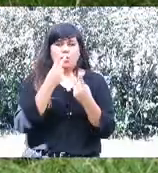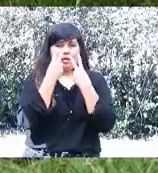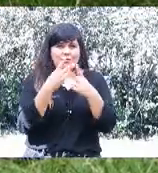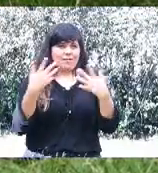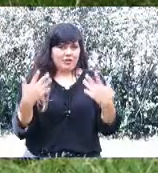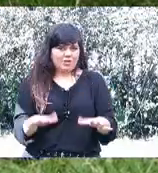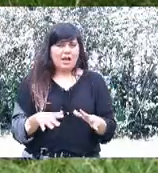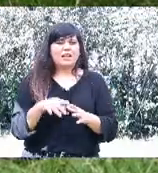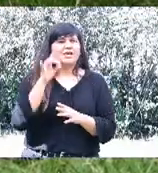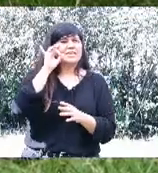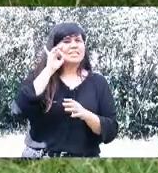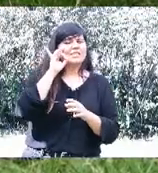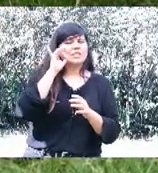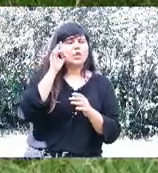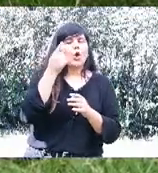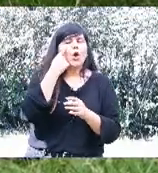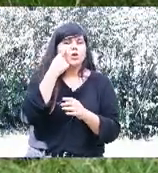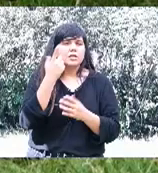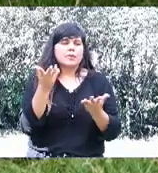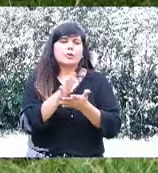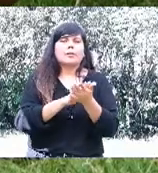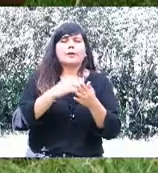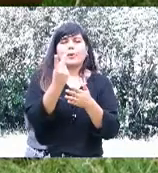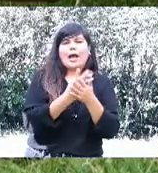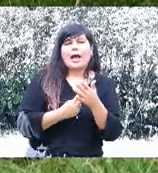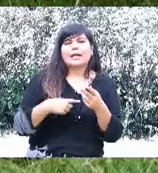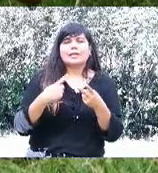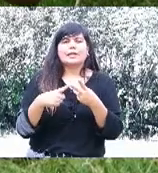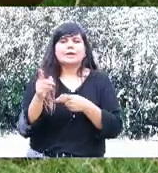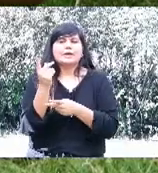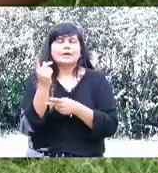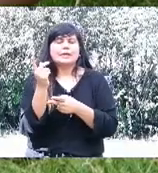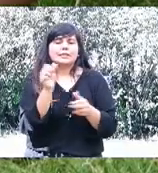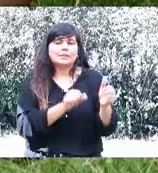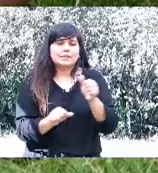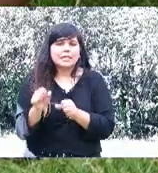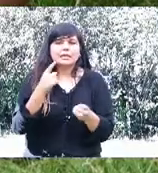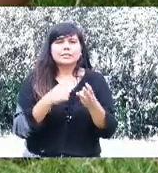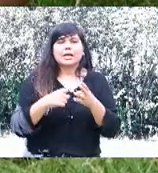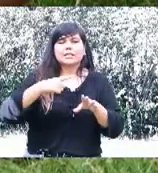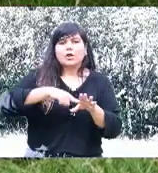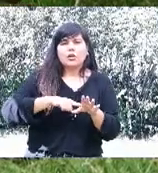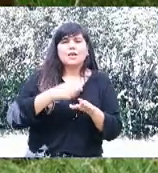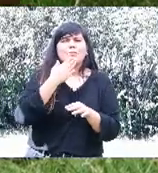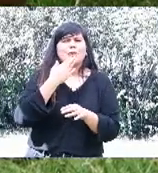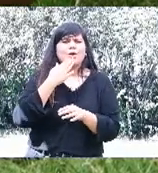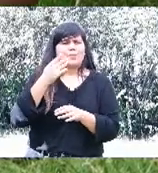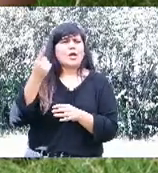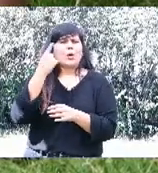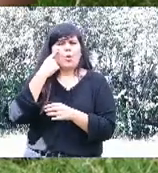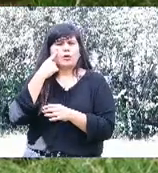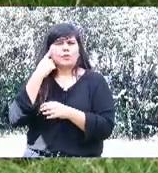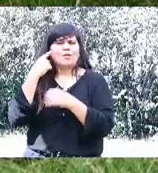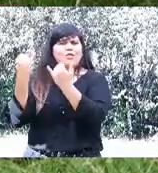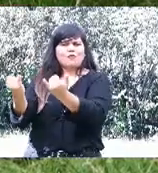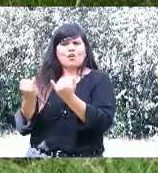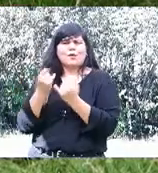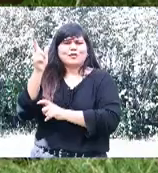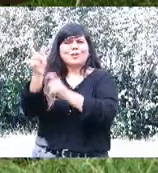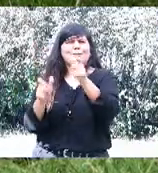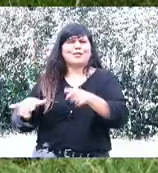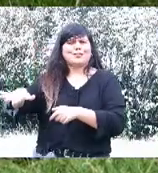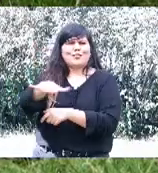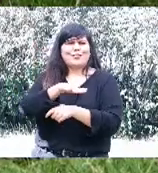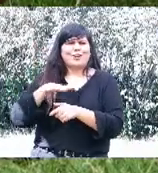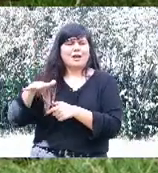visto saberes que tienen que ver con el arte con la Ciencia con la tecnología pero también saberes populares que tienen que ver con el entorno donde